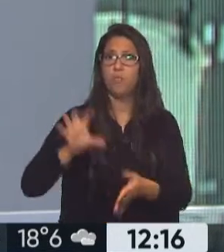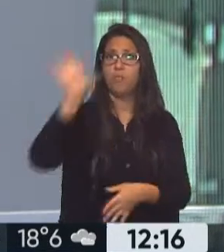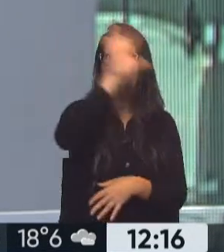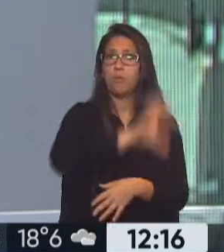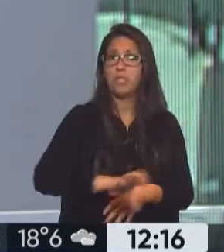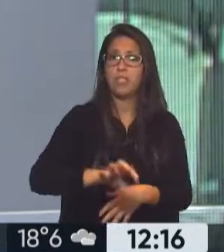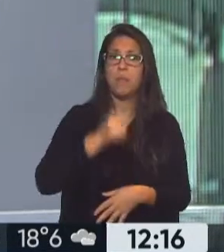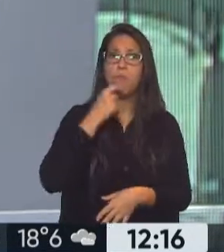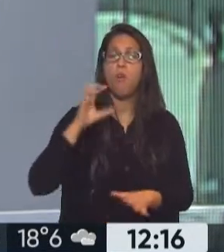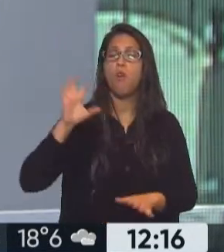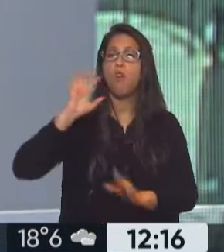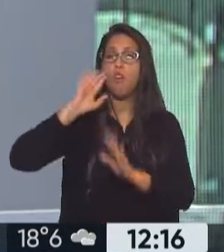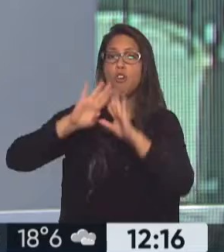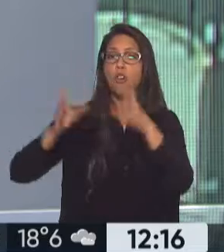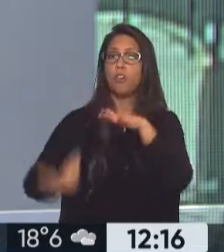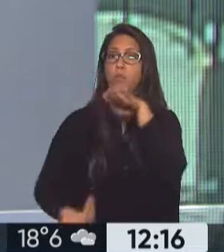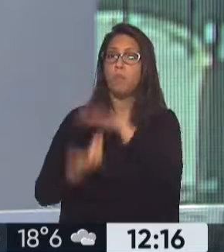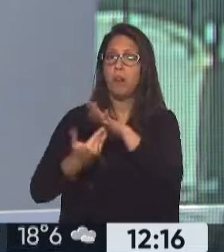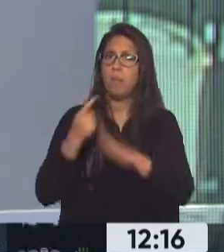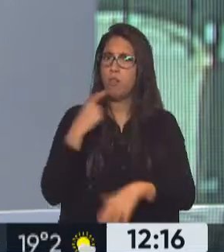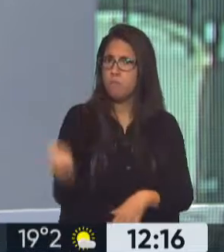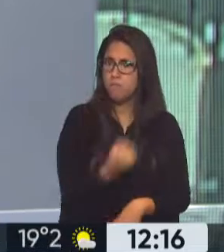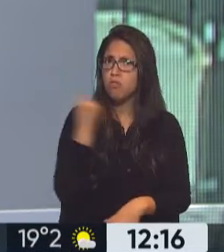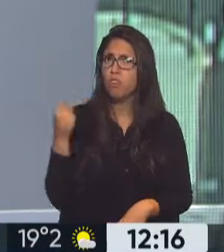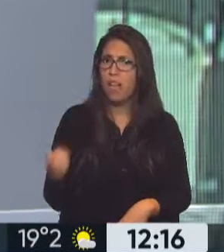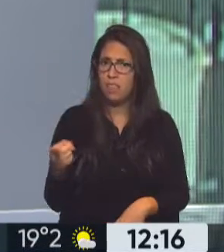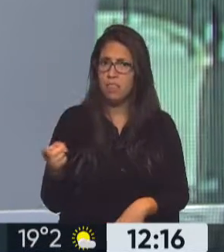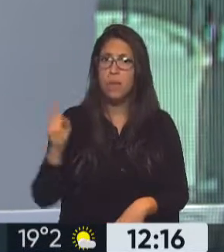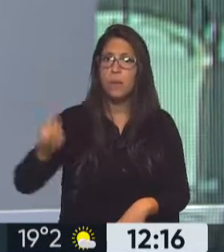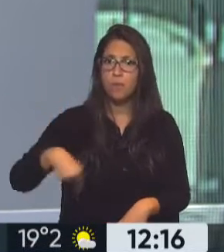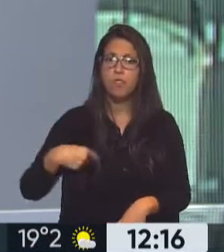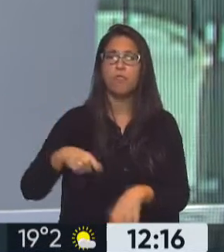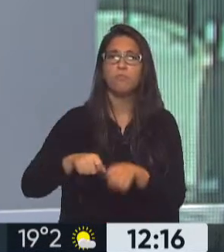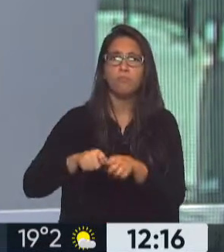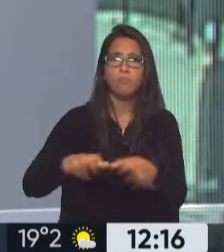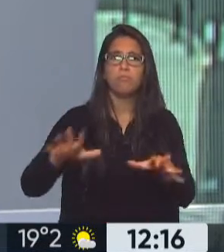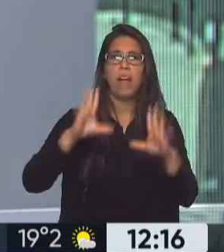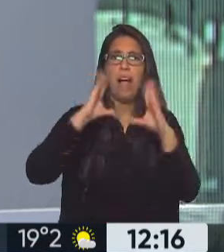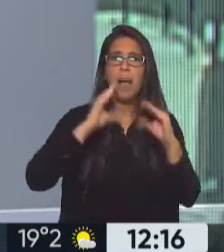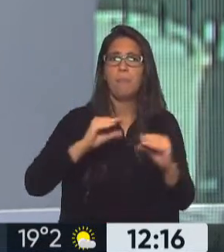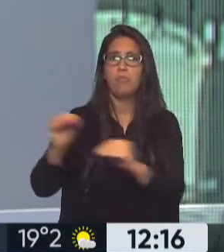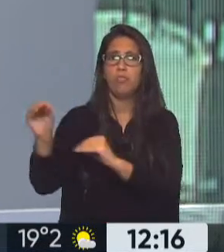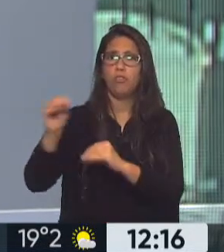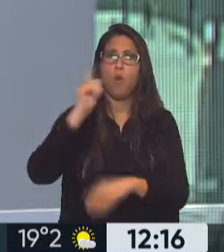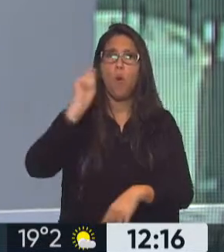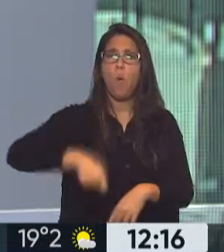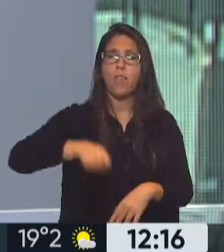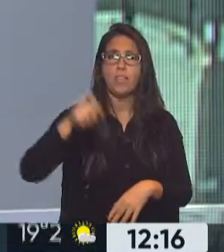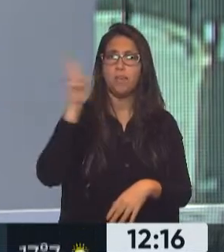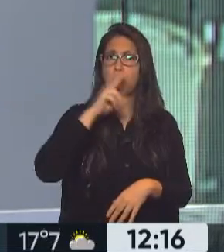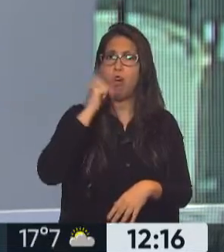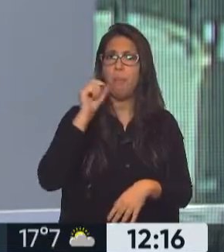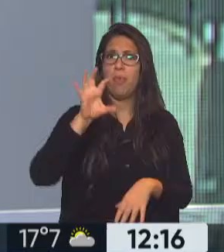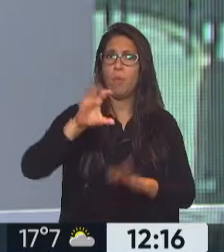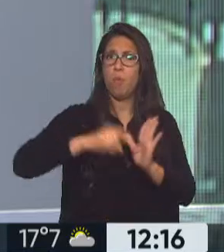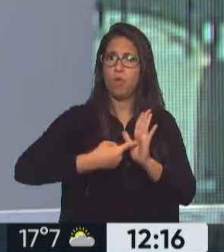Suprema de la Provincia de Buenos Aires la consideró tan relevante que justamente sacó una acordada para capacitar a todos los jueces y juezas de la Provincia de